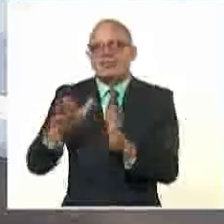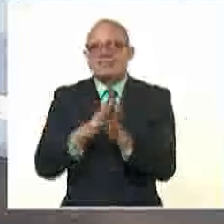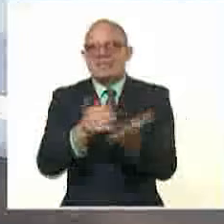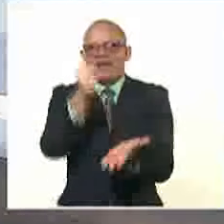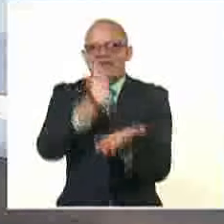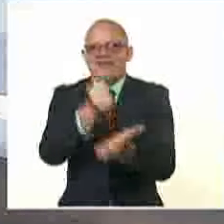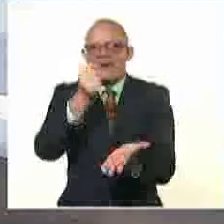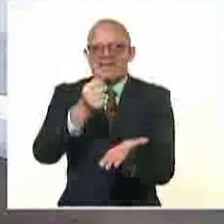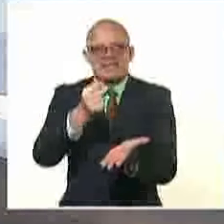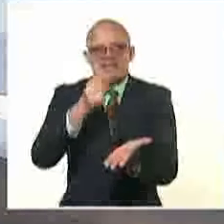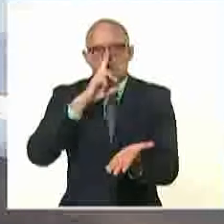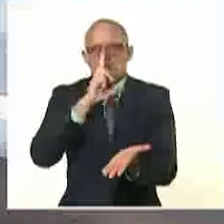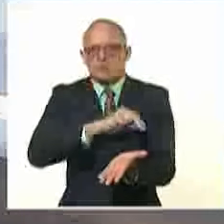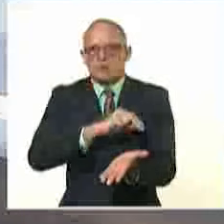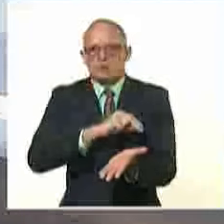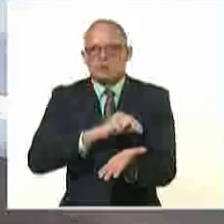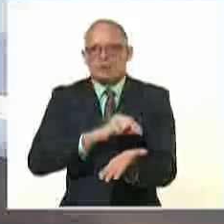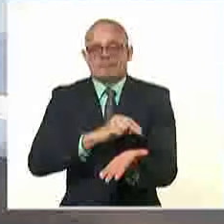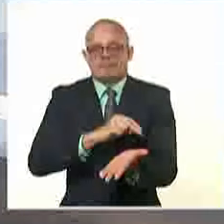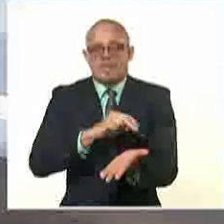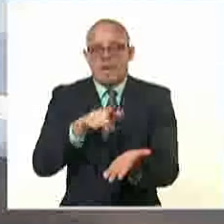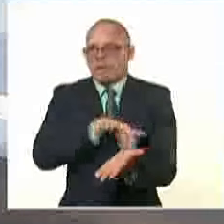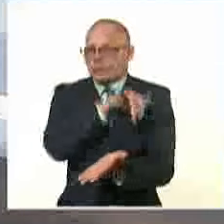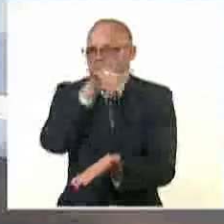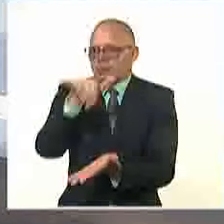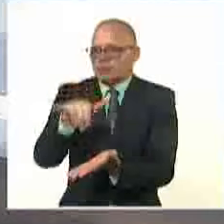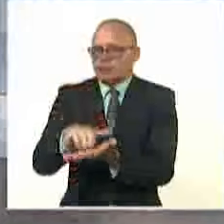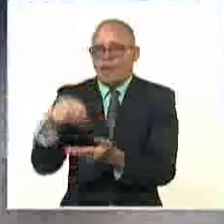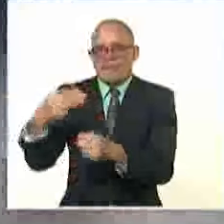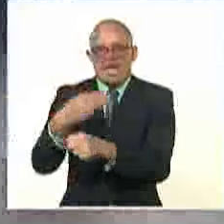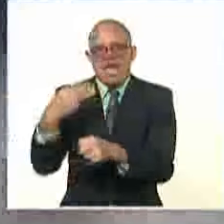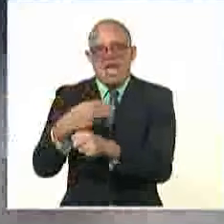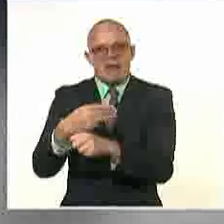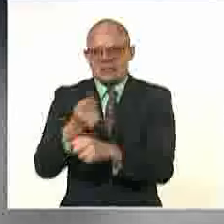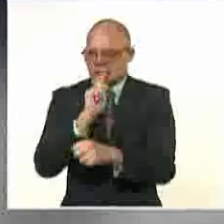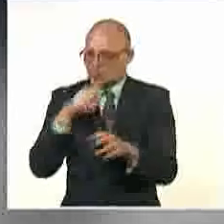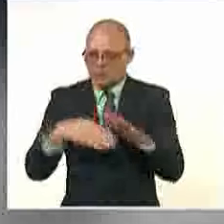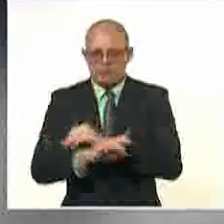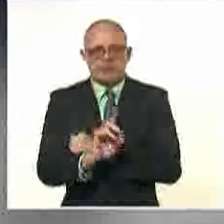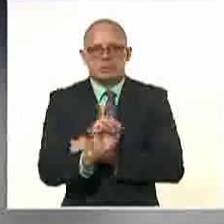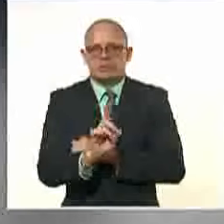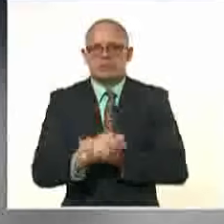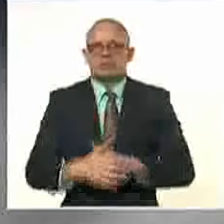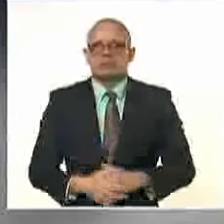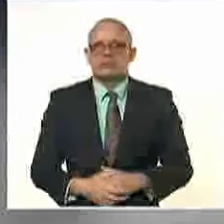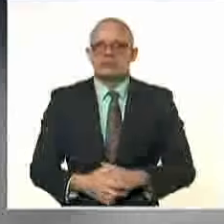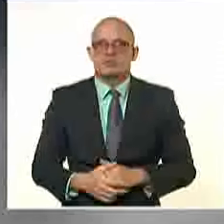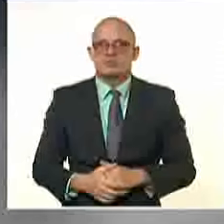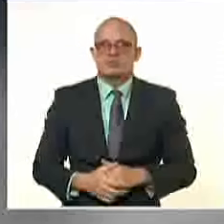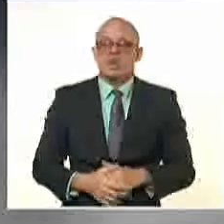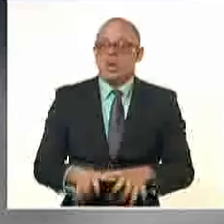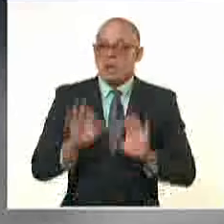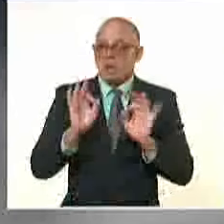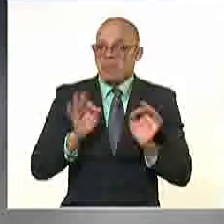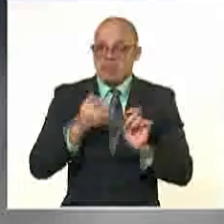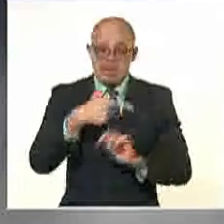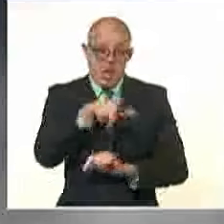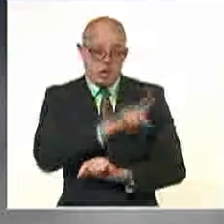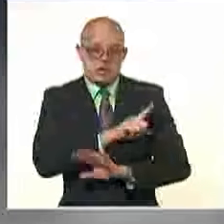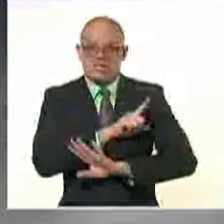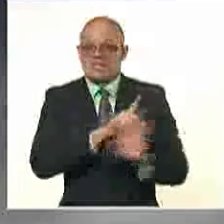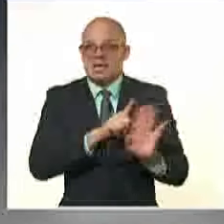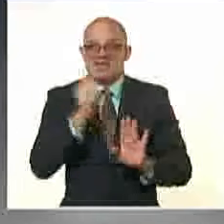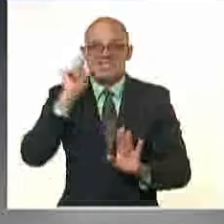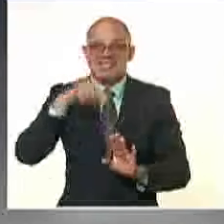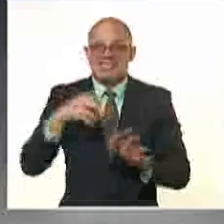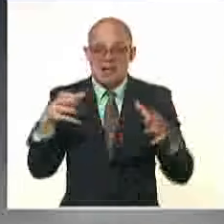al aeropuerto de Miami. Una cadena de habla hispana nos acerca al tema. Un portavoz de la FIFA confirmó el lunes en un comunicado que Artan